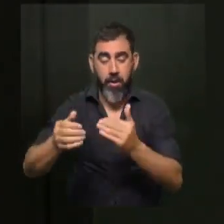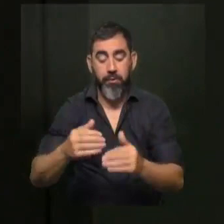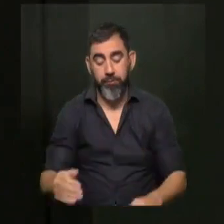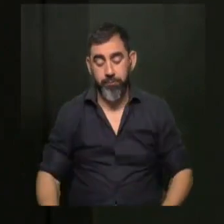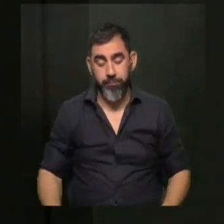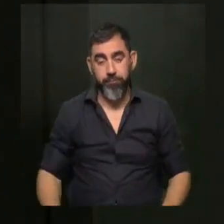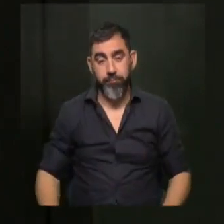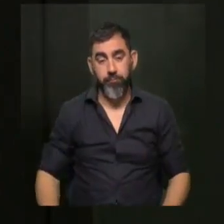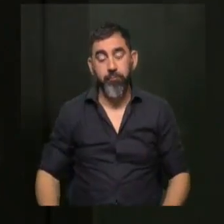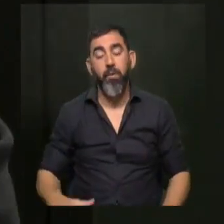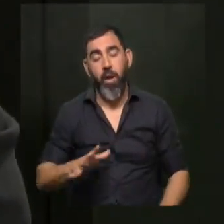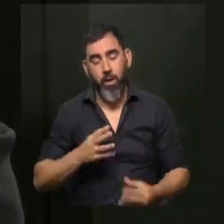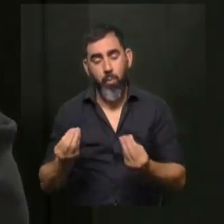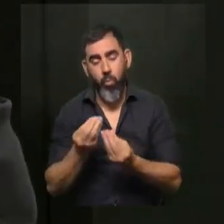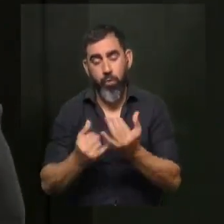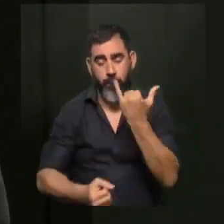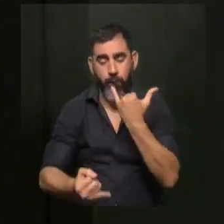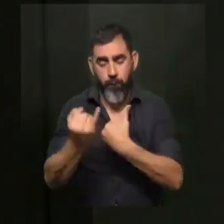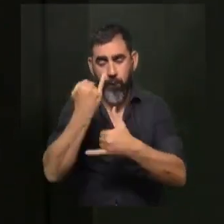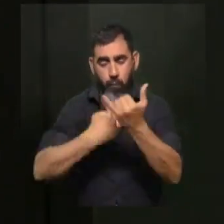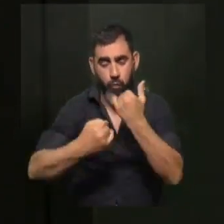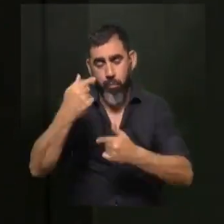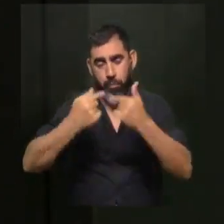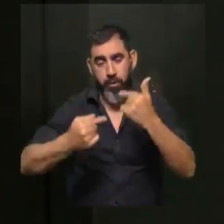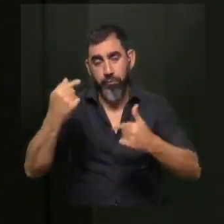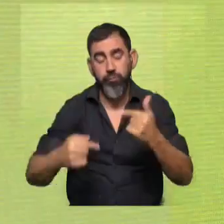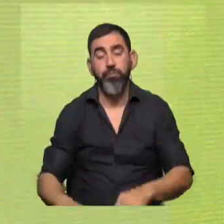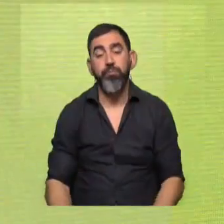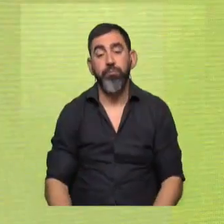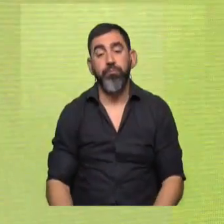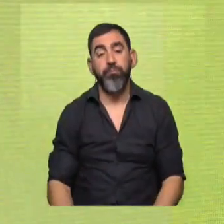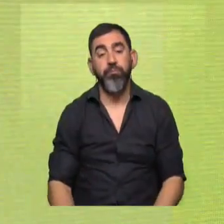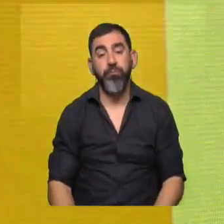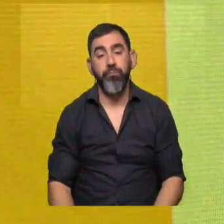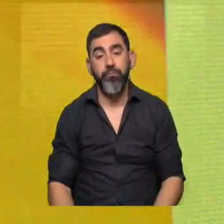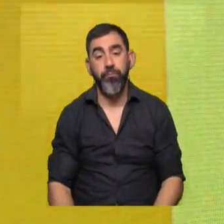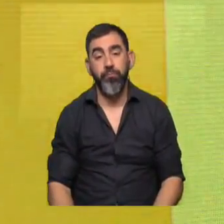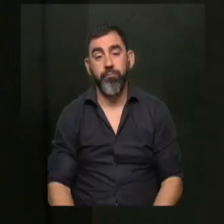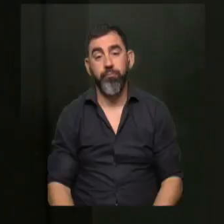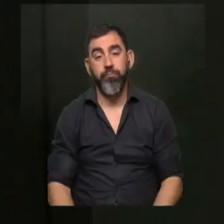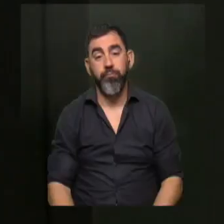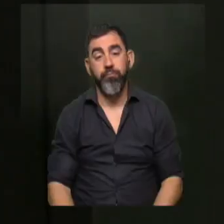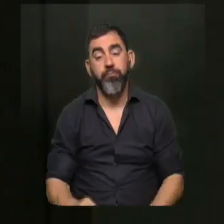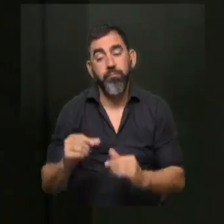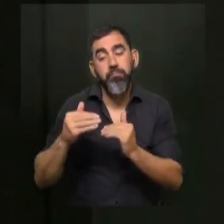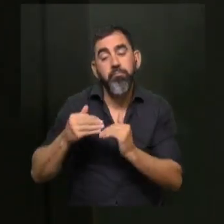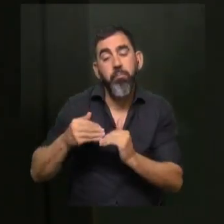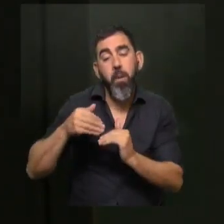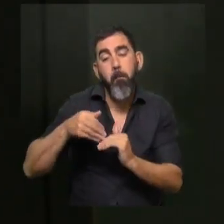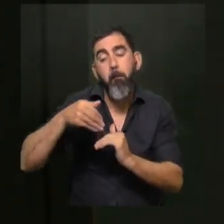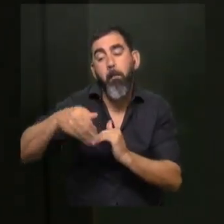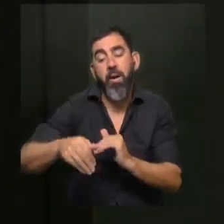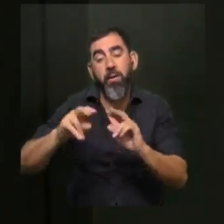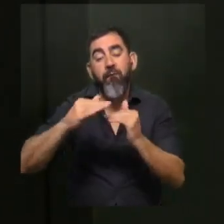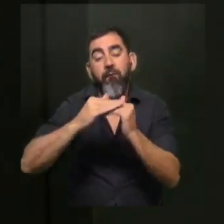una cantidad de información que está en el universo de las patentes. Pero nosotros vamos a dar un pasito más. Esto es lo básico